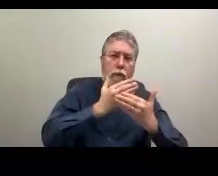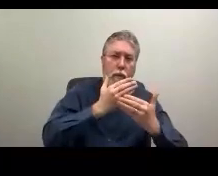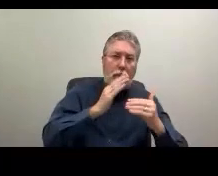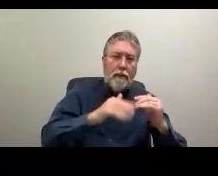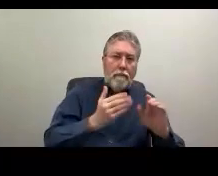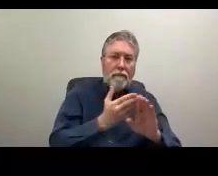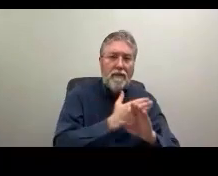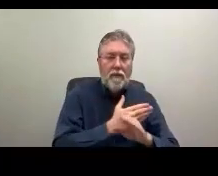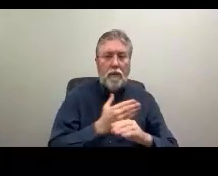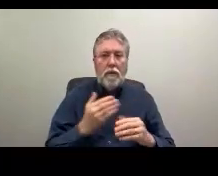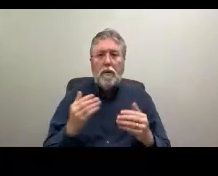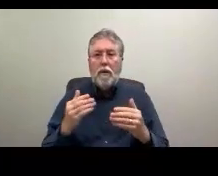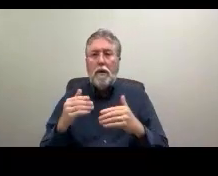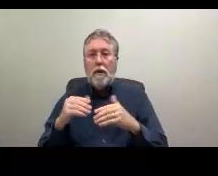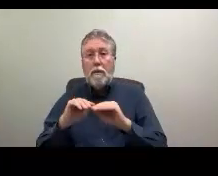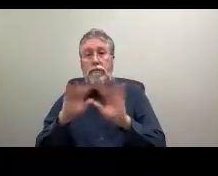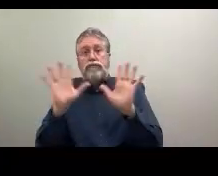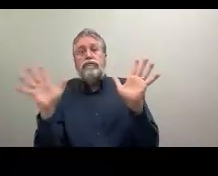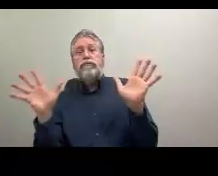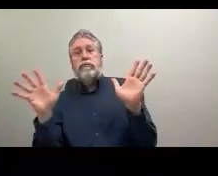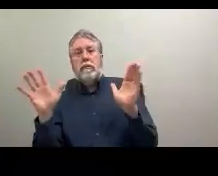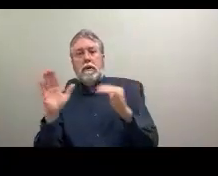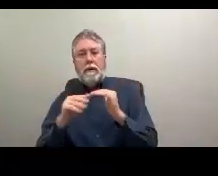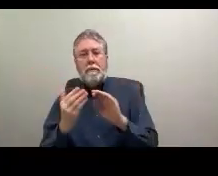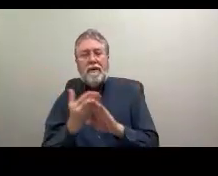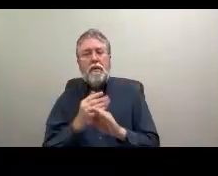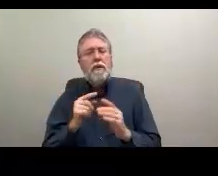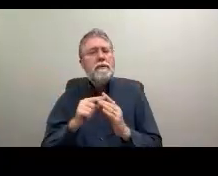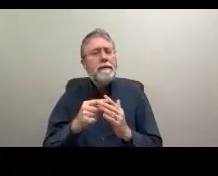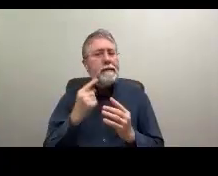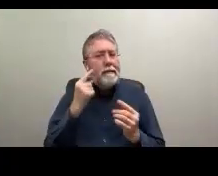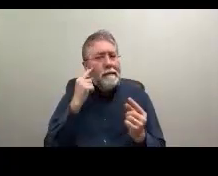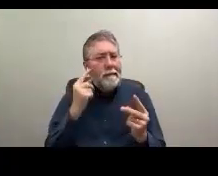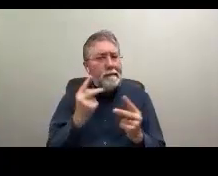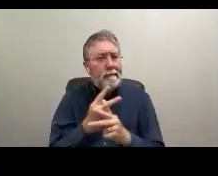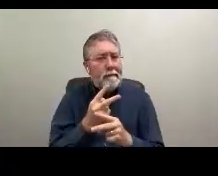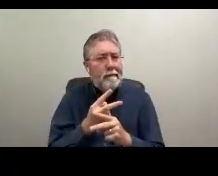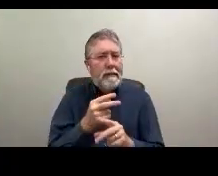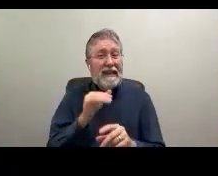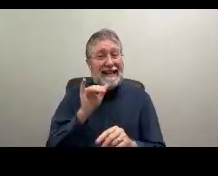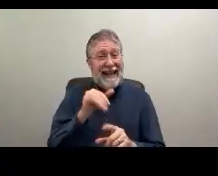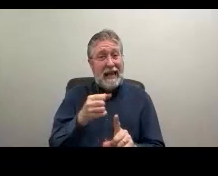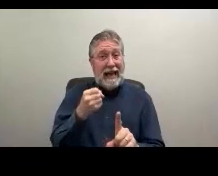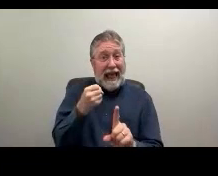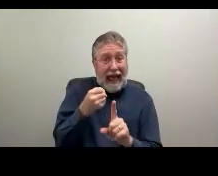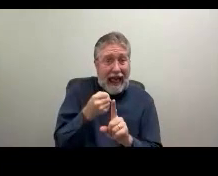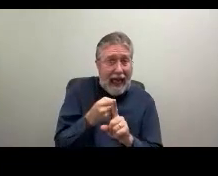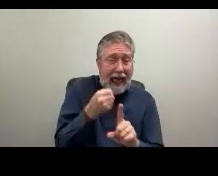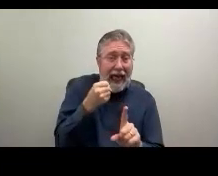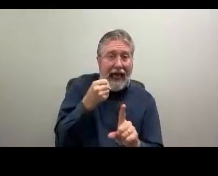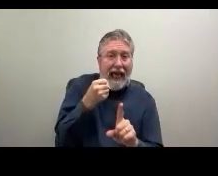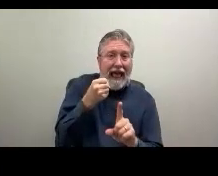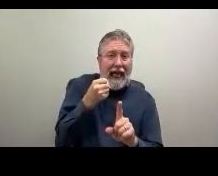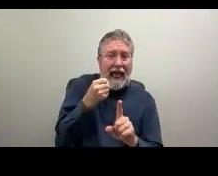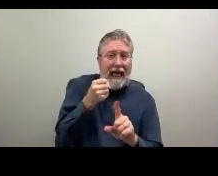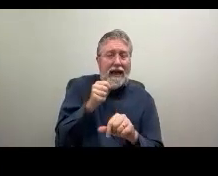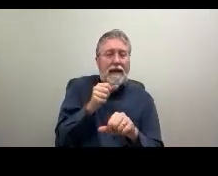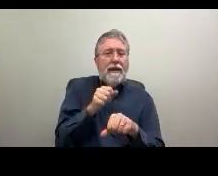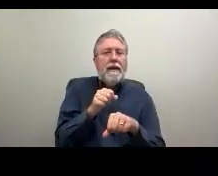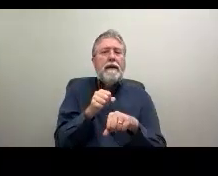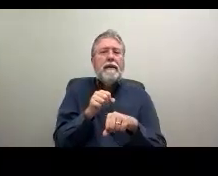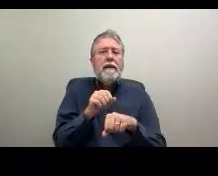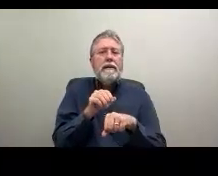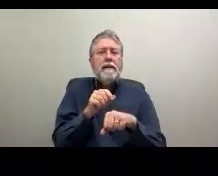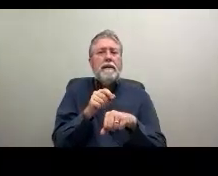Así pueden empezar a responder a esa pregunta de lo que el acontecimiento hizo tanto en la luminosidad nocturna